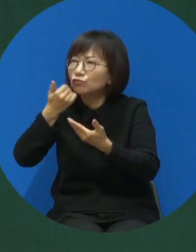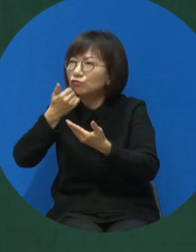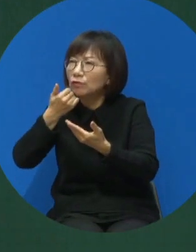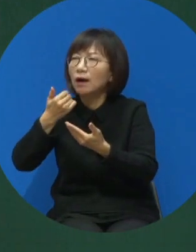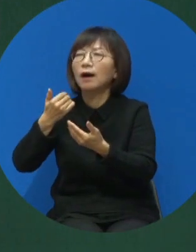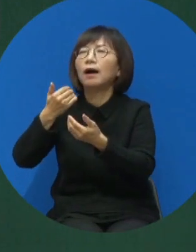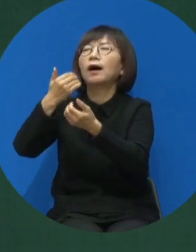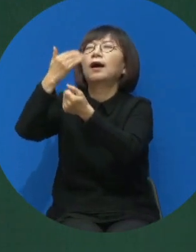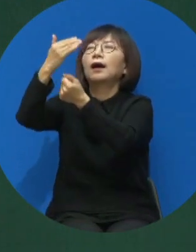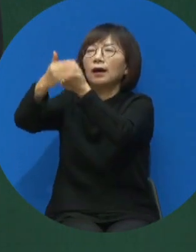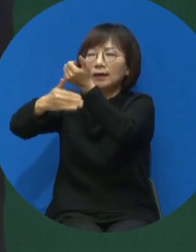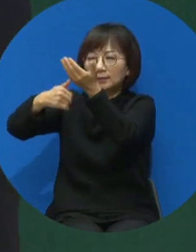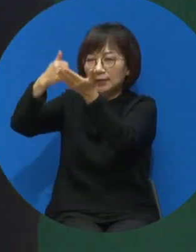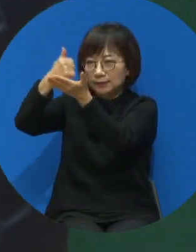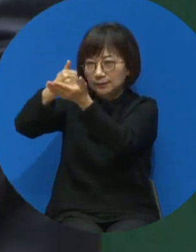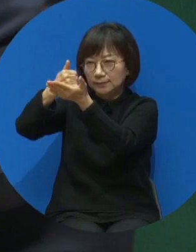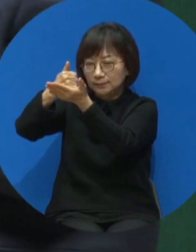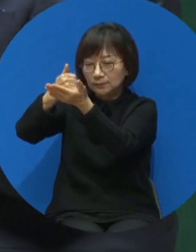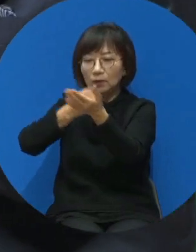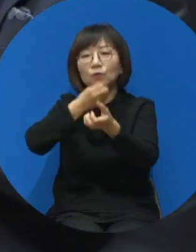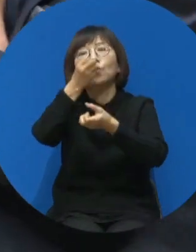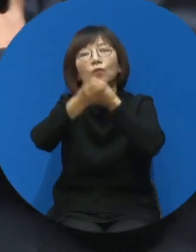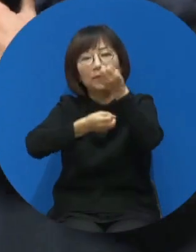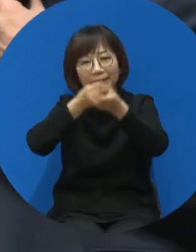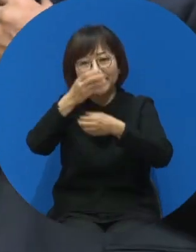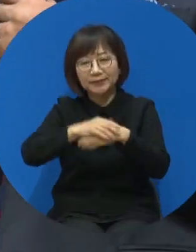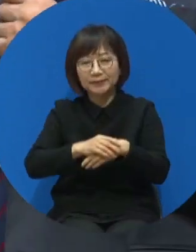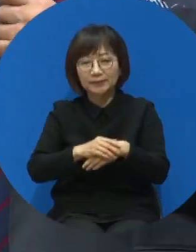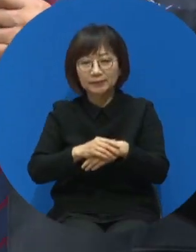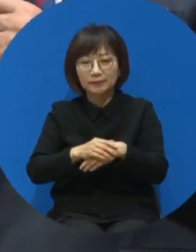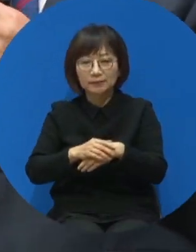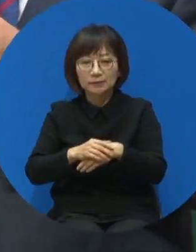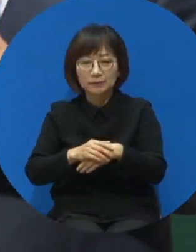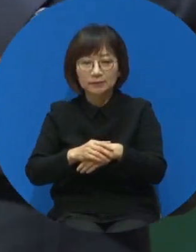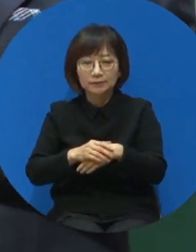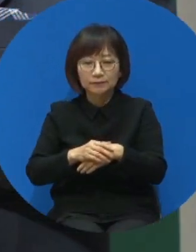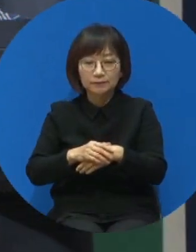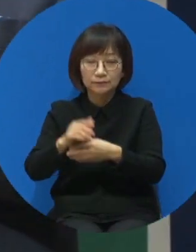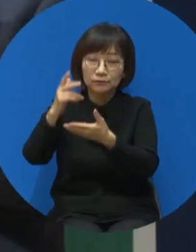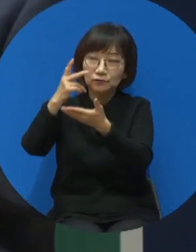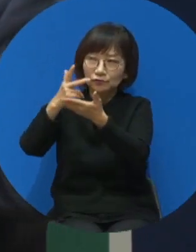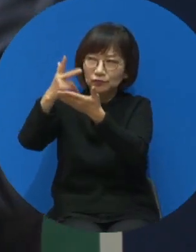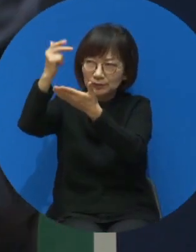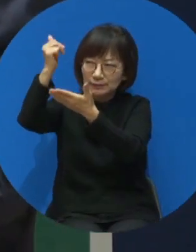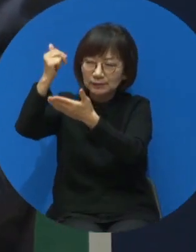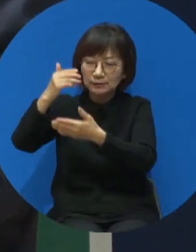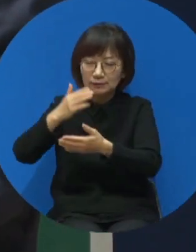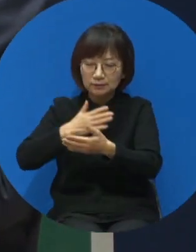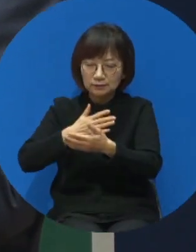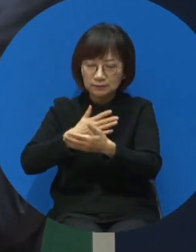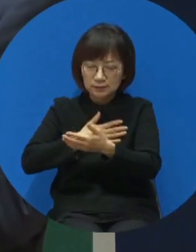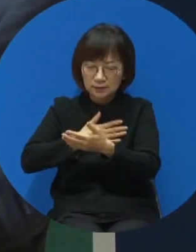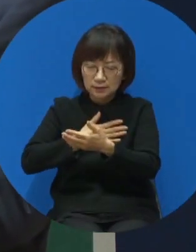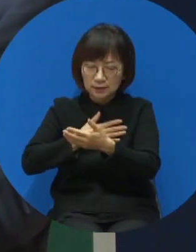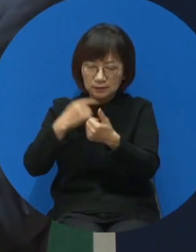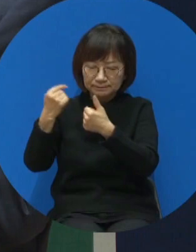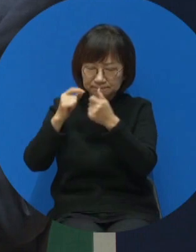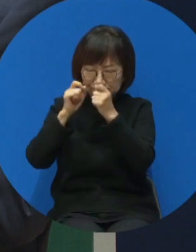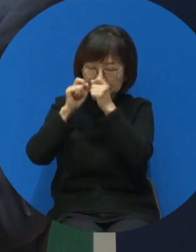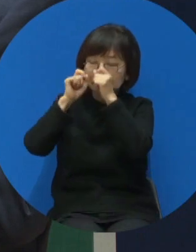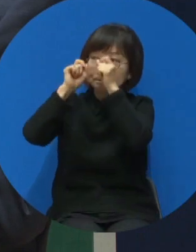es dios quien me ha hecho descubrir esto yo es dios quien me hace ver esto